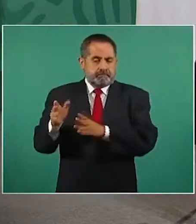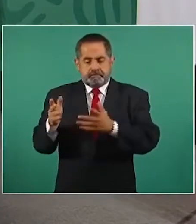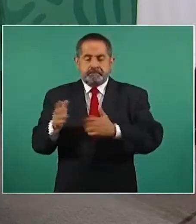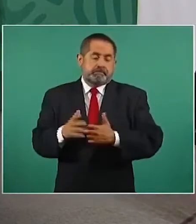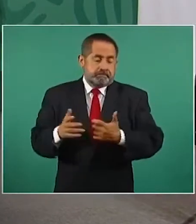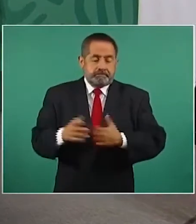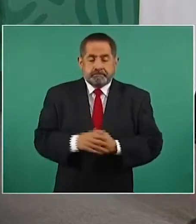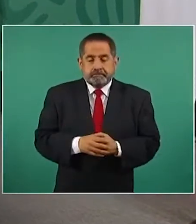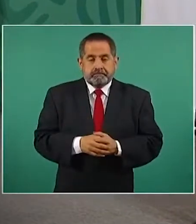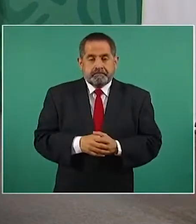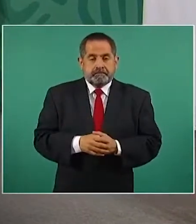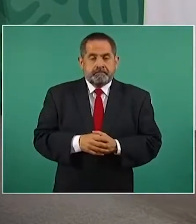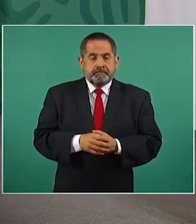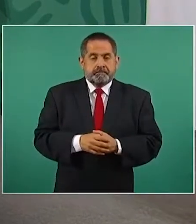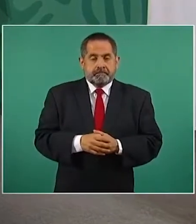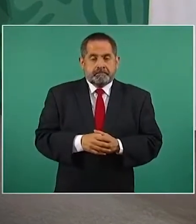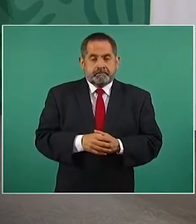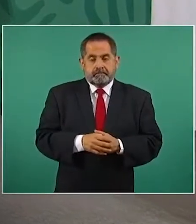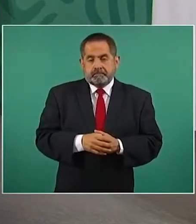Algo